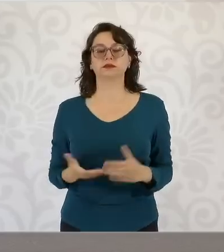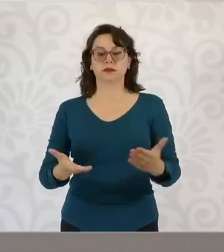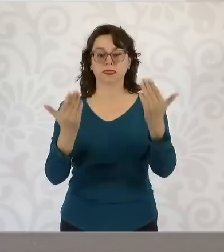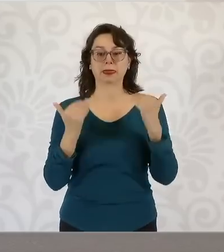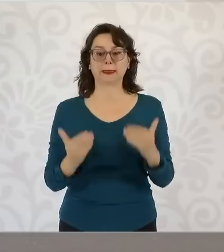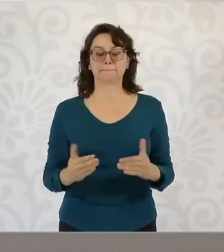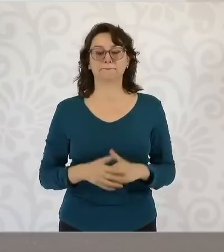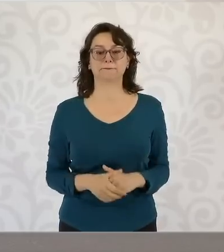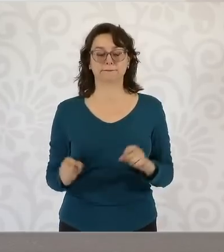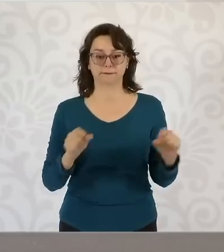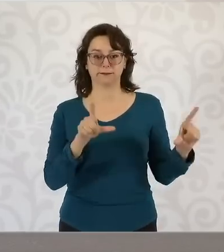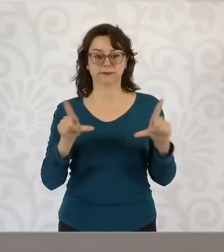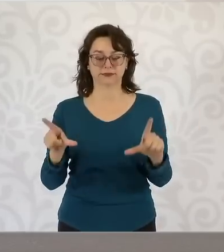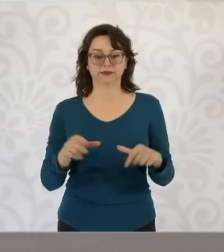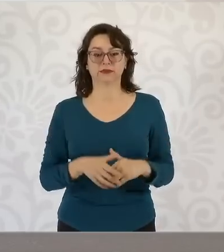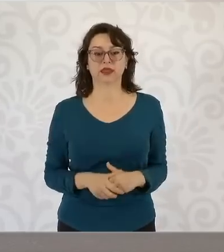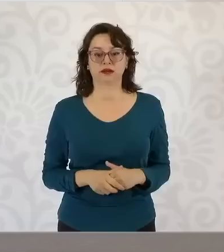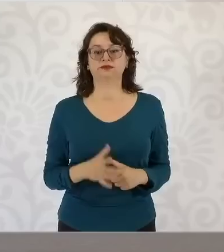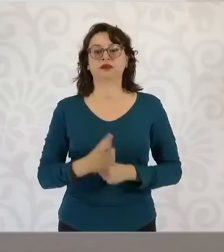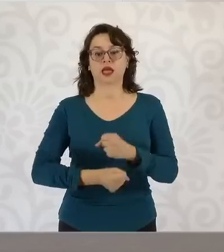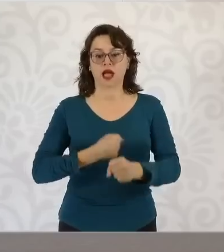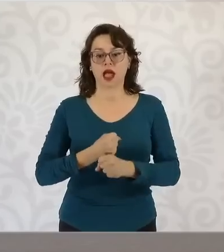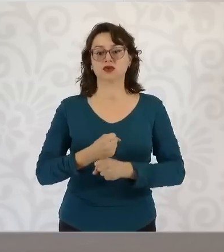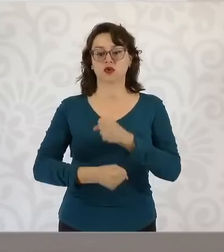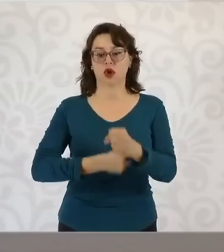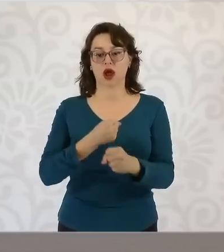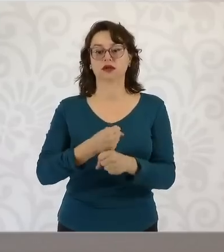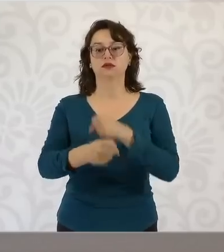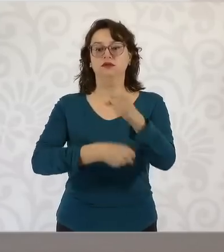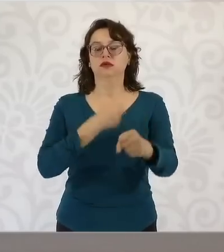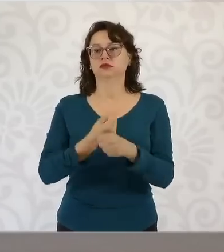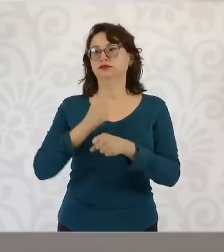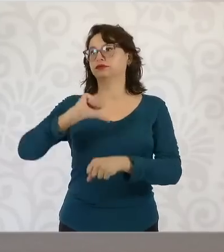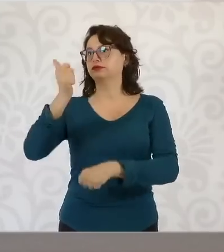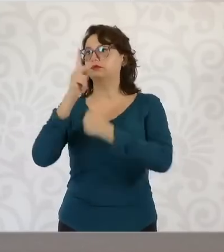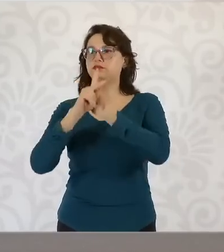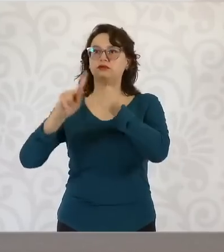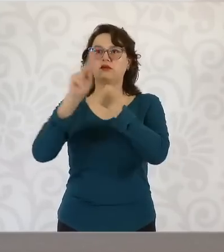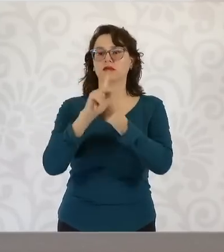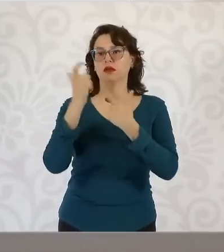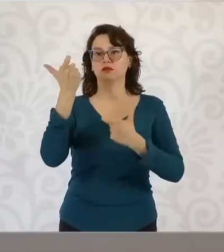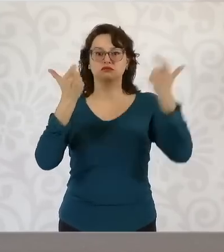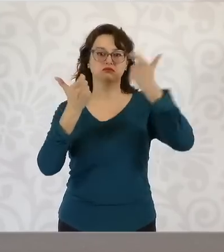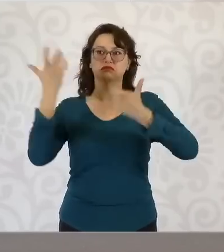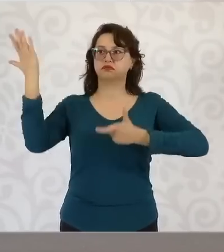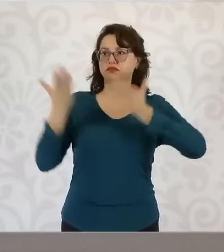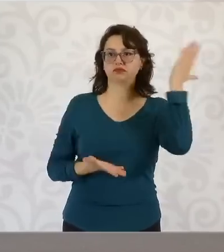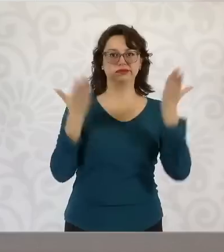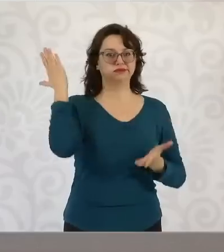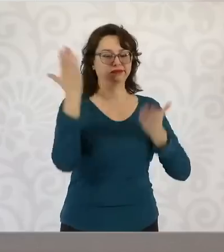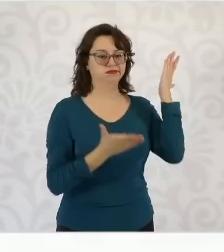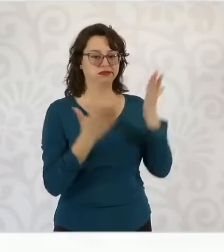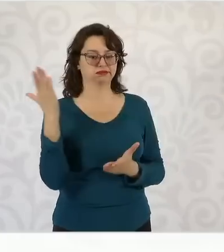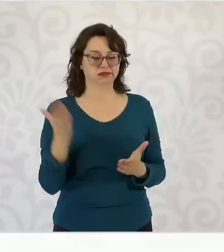Gracias, yo creo que es lo importante. Esto es cómo viene evolucionando desde 2012 la inversión extranjera directa